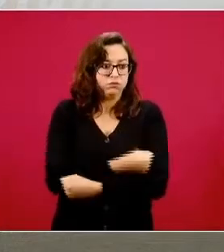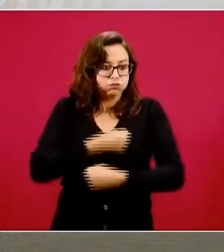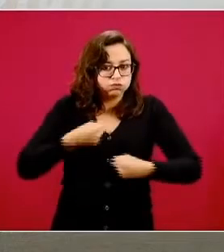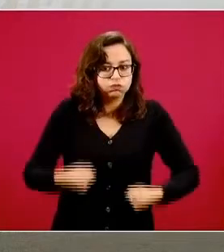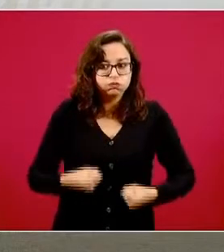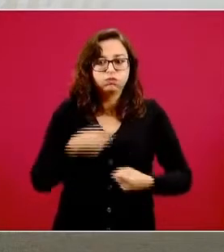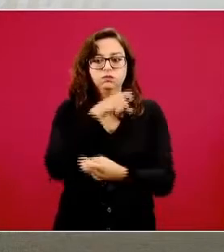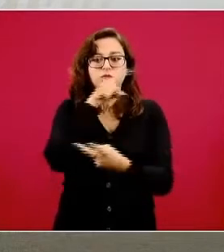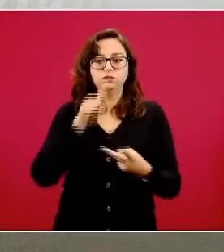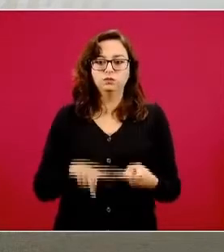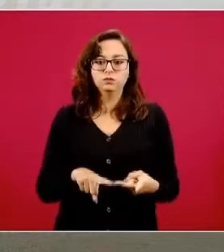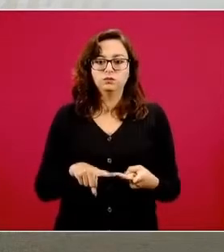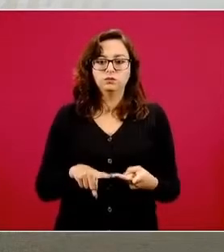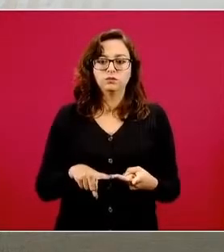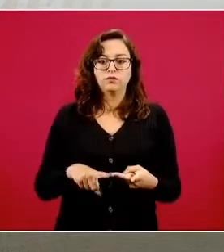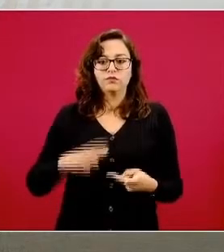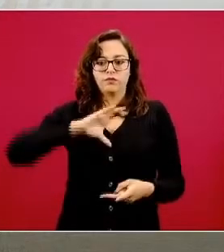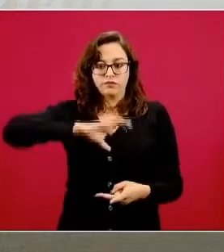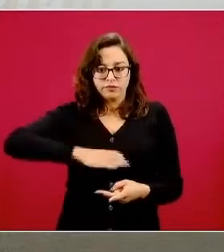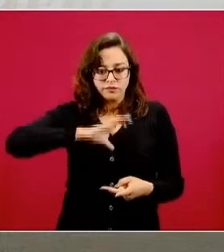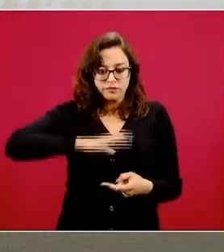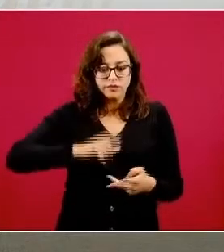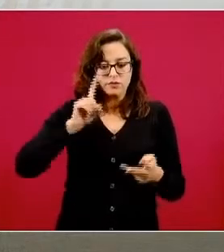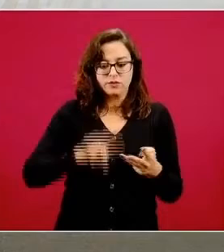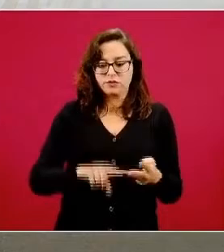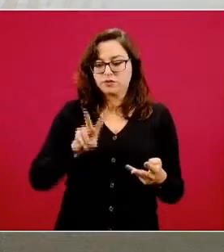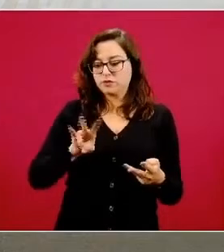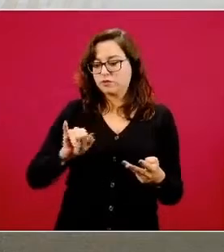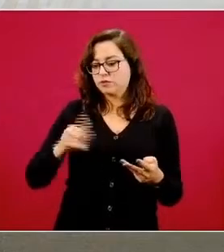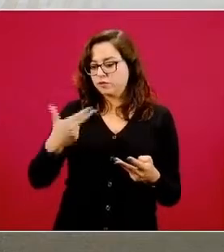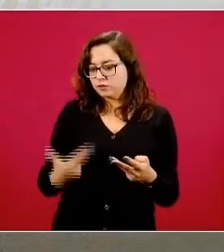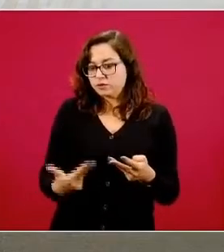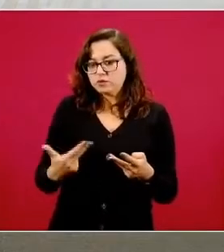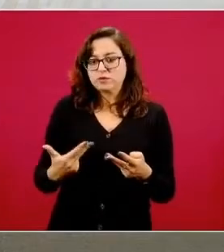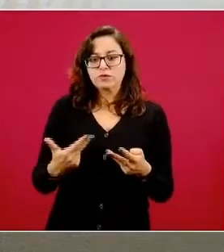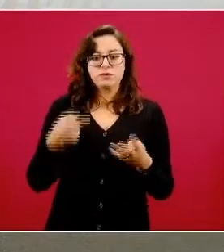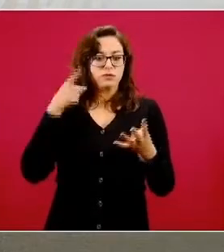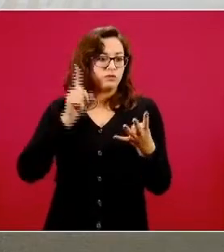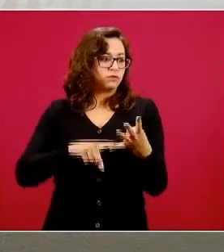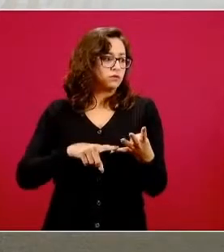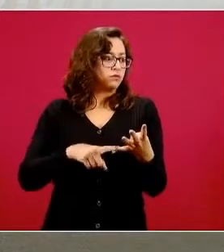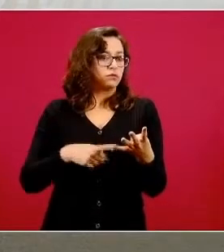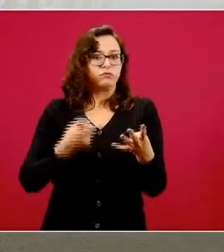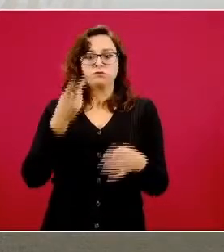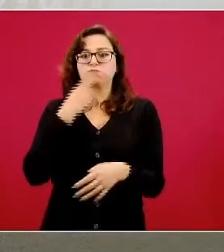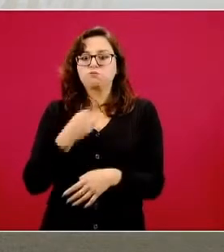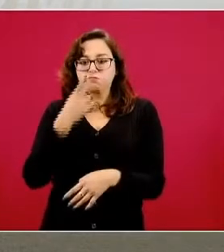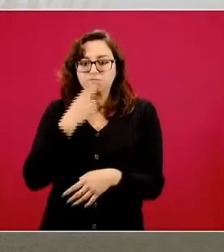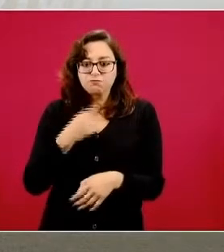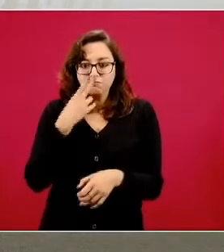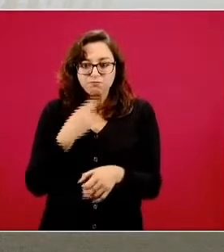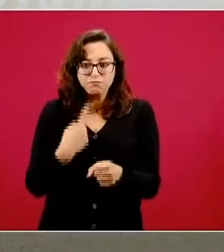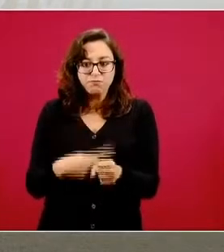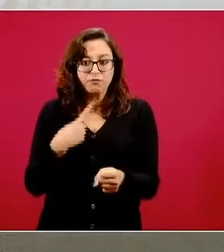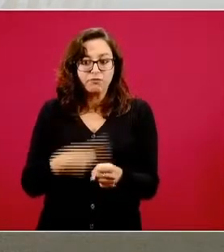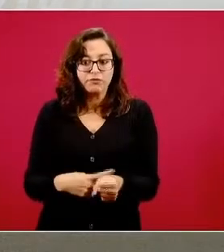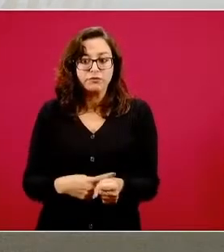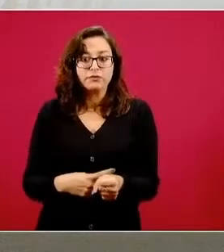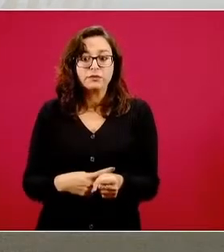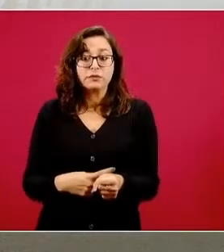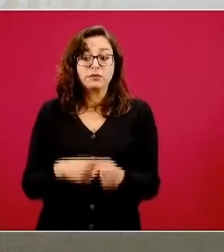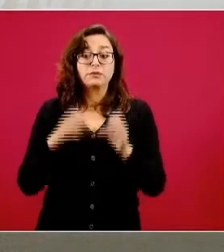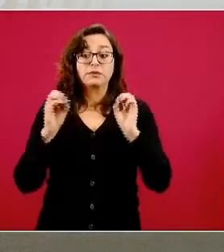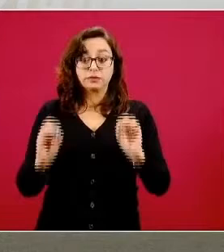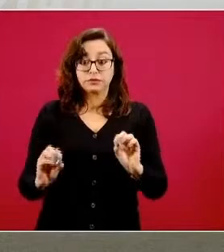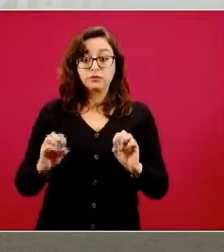una persona que vive con cáncer, con VIH, o con diabetes, o si soy una